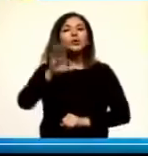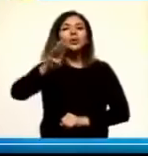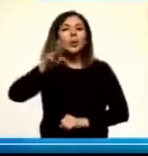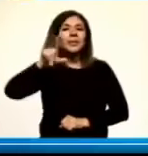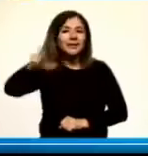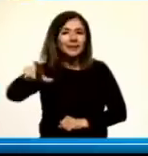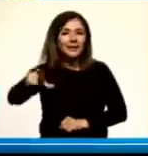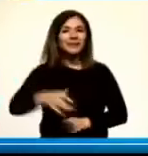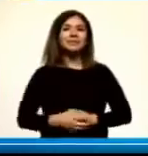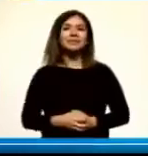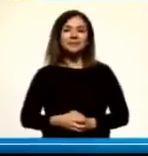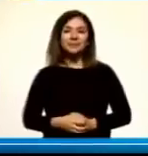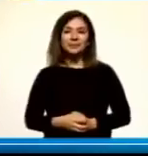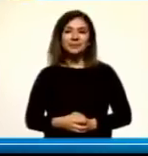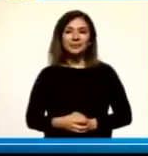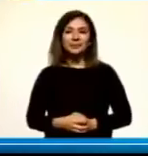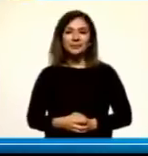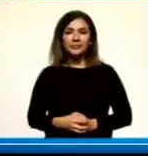497.